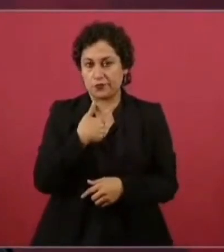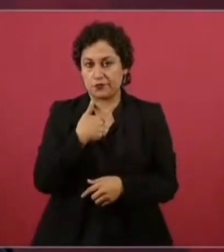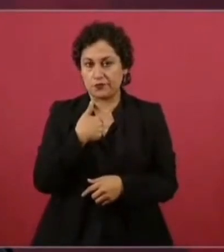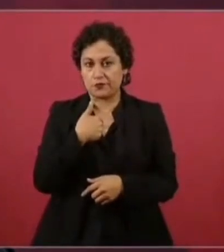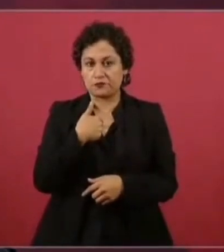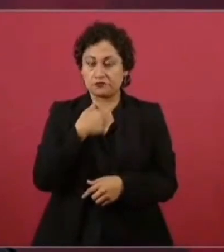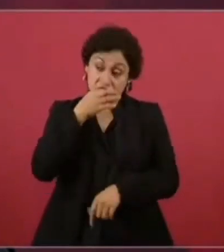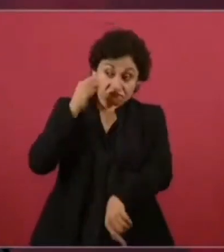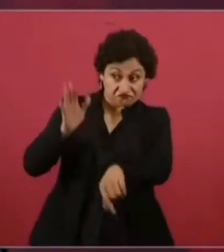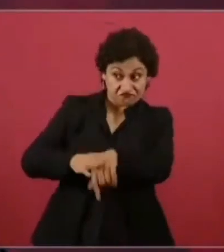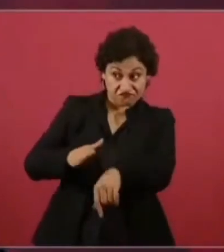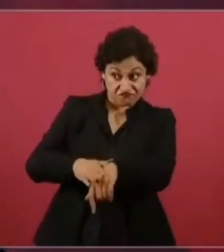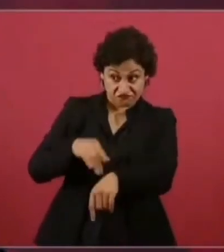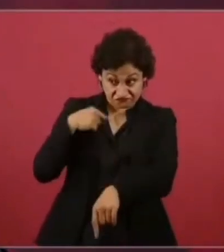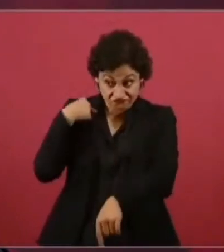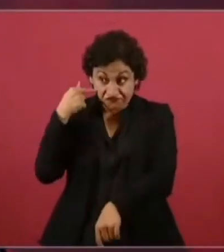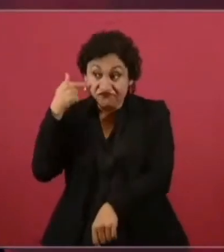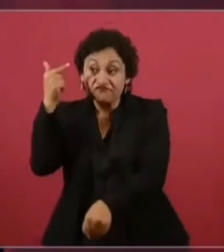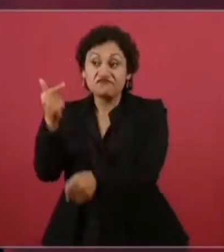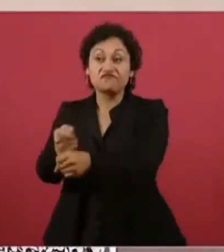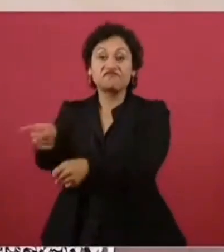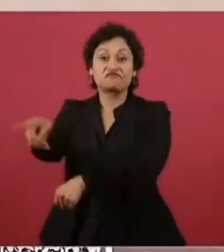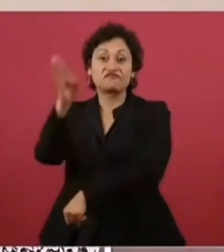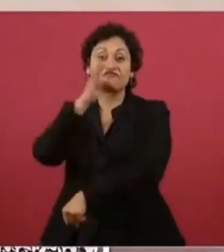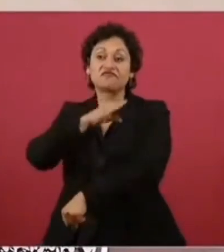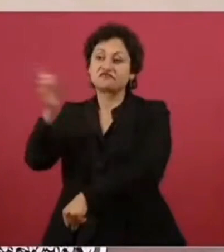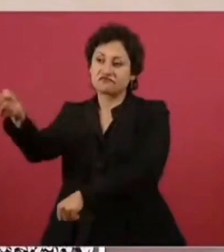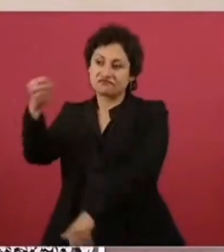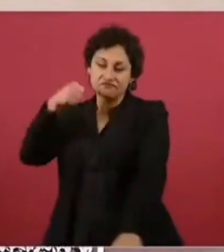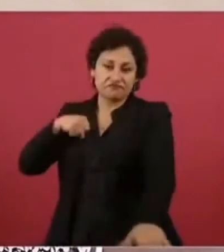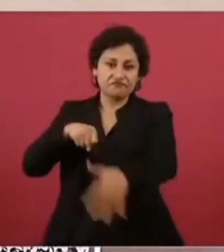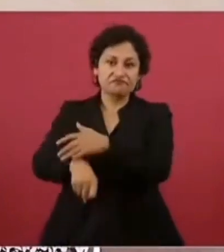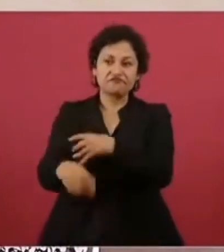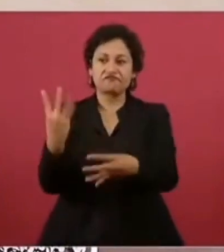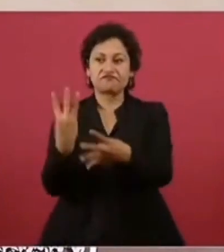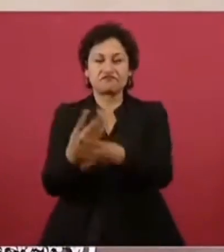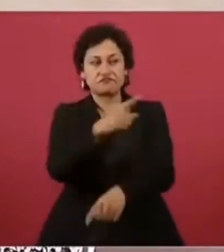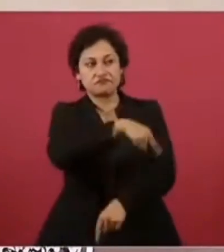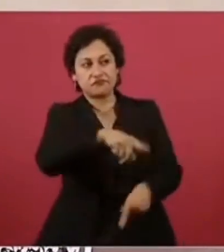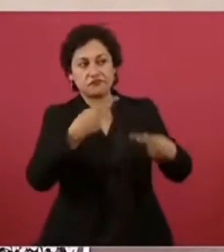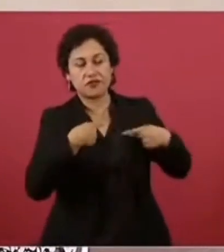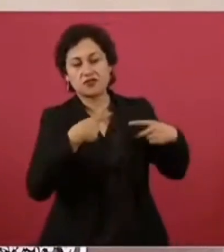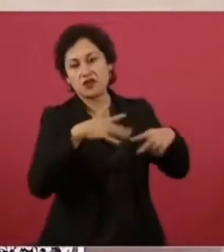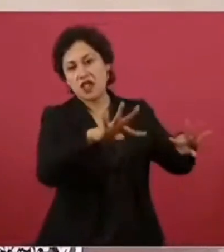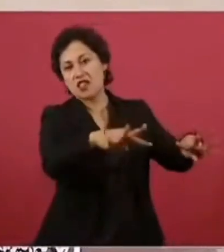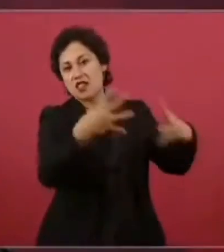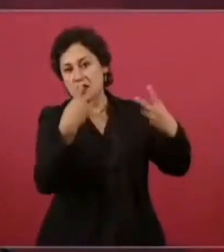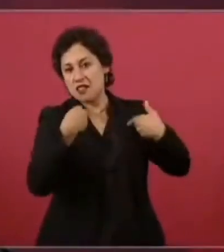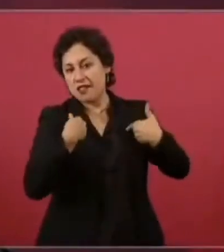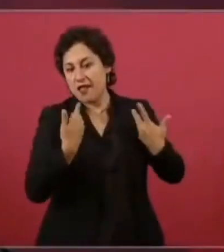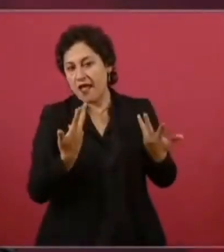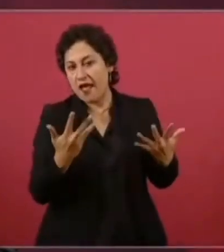los vamos a meter a la cárcel y la gente va a aplaudir, como era antes,